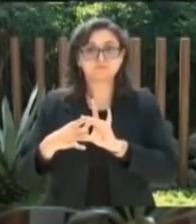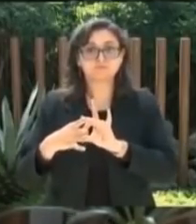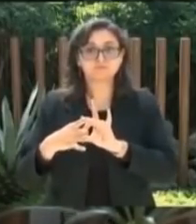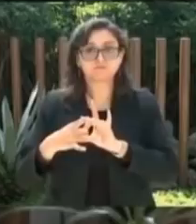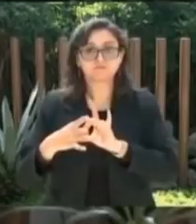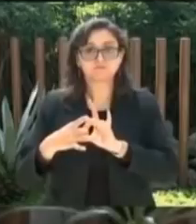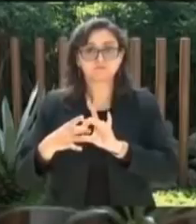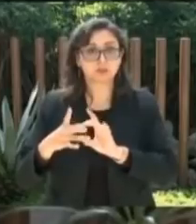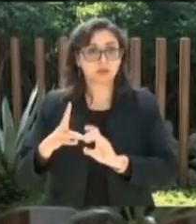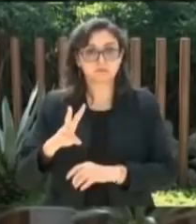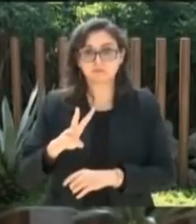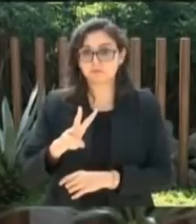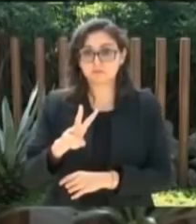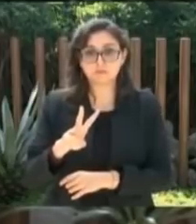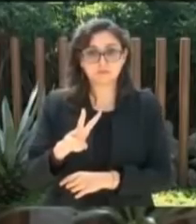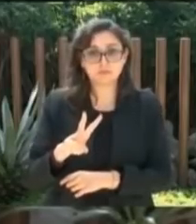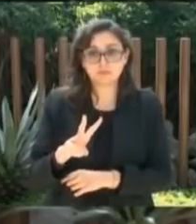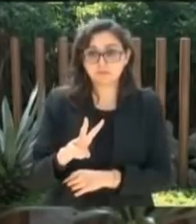de